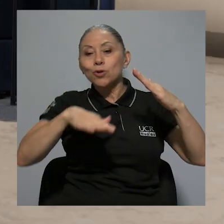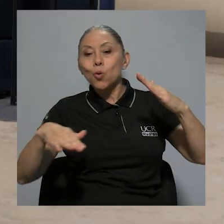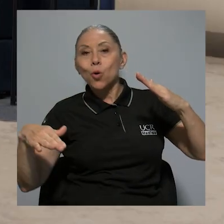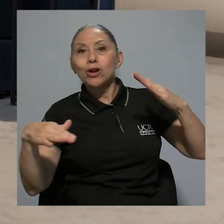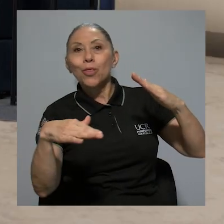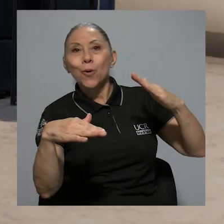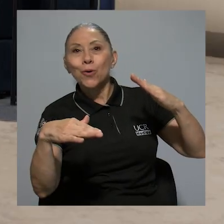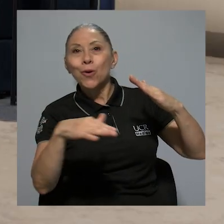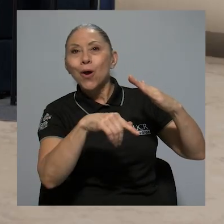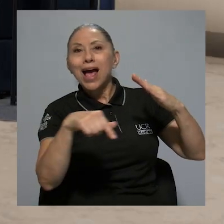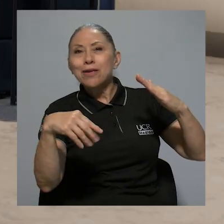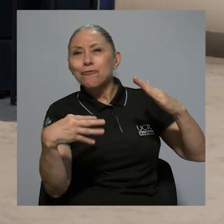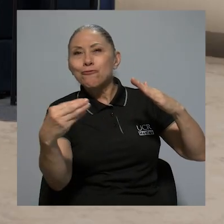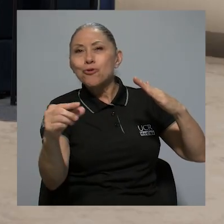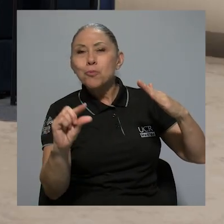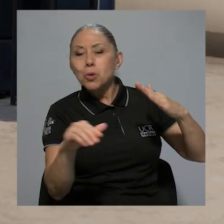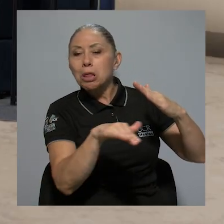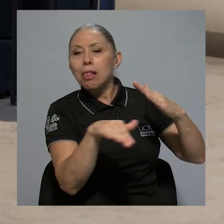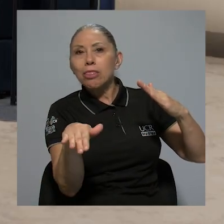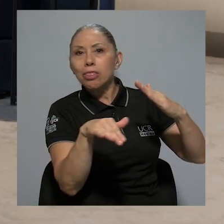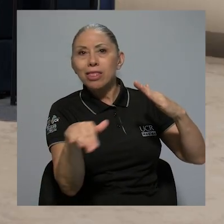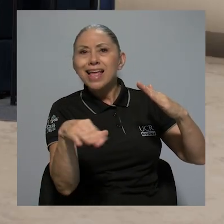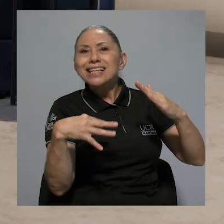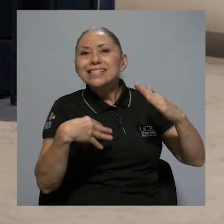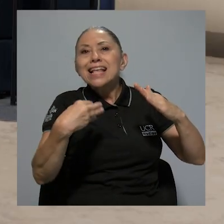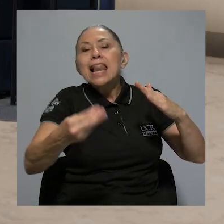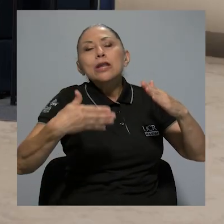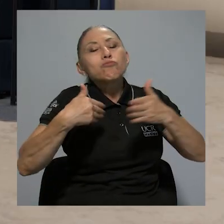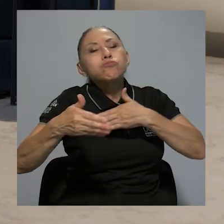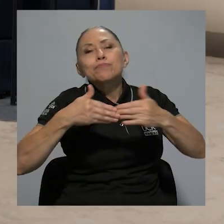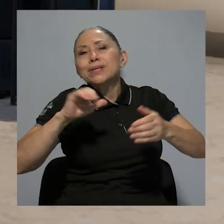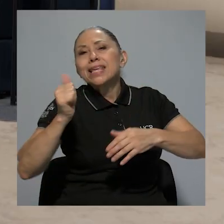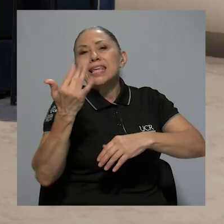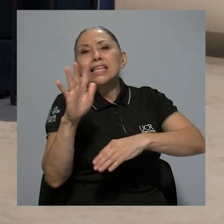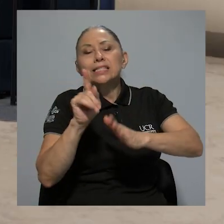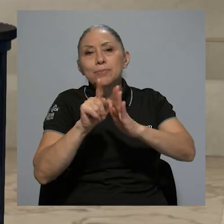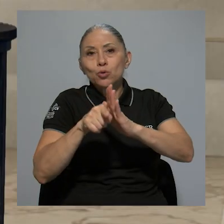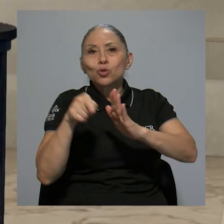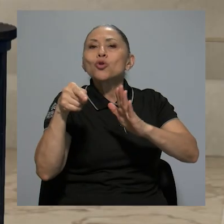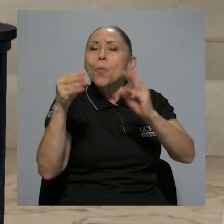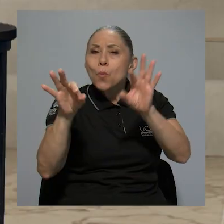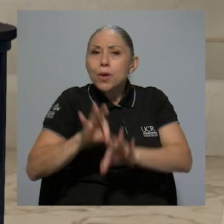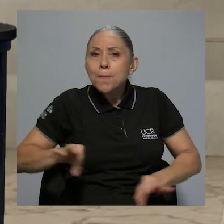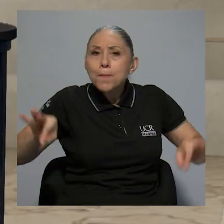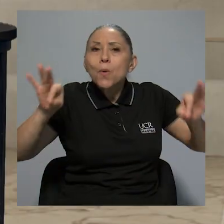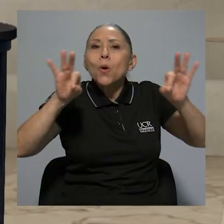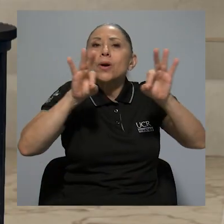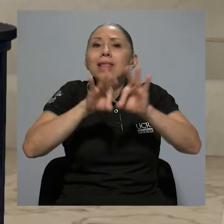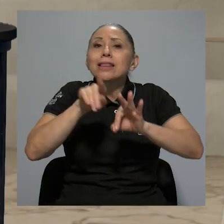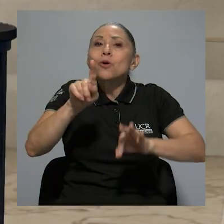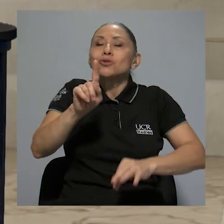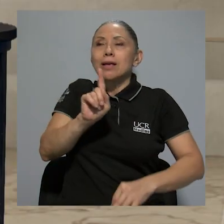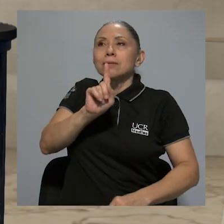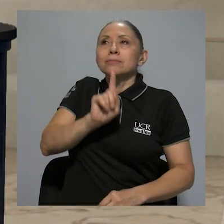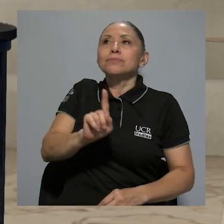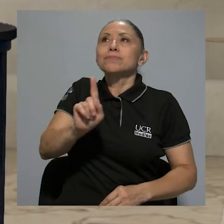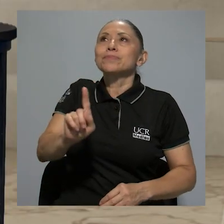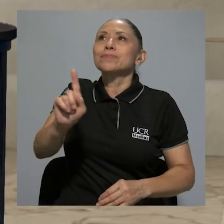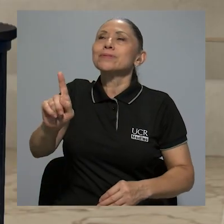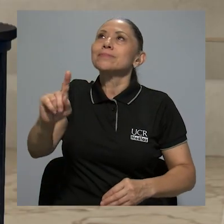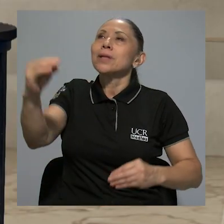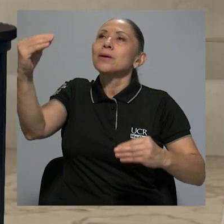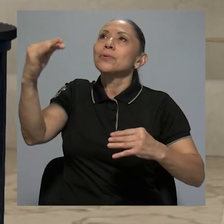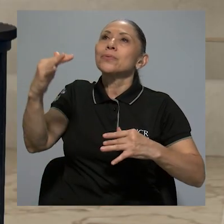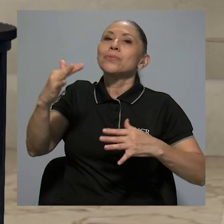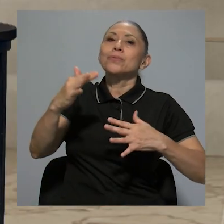salir ahí, aunque sean 15 minutos, es algo que es muy, muy importante. Para que usted le diga a su